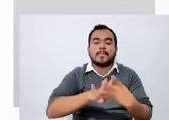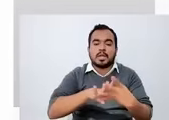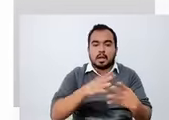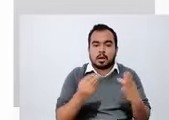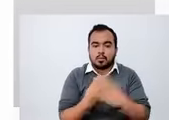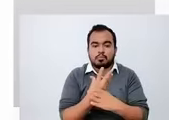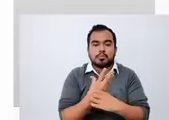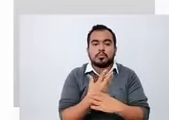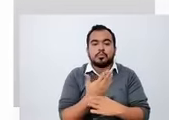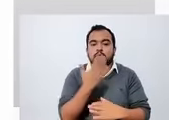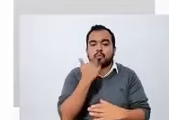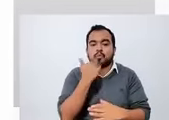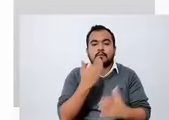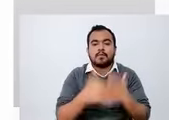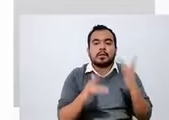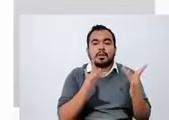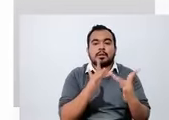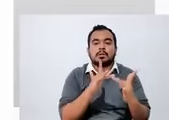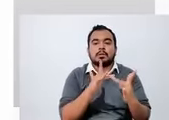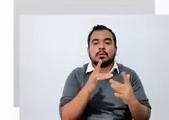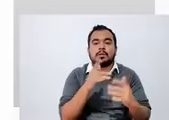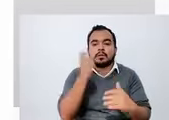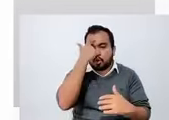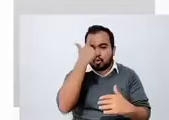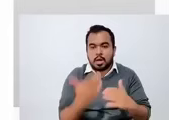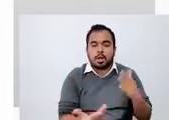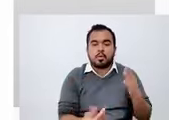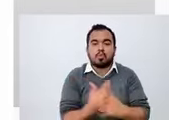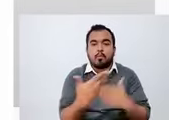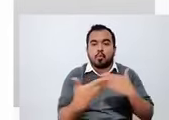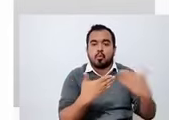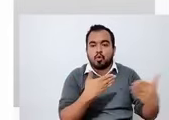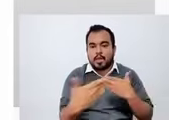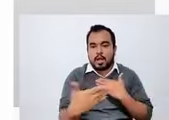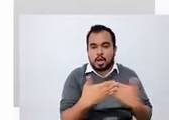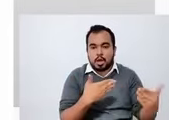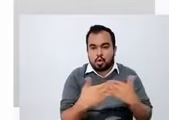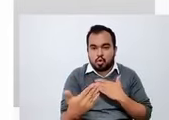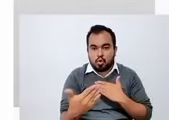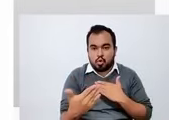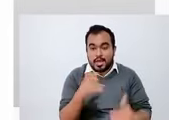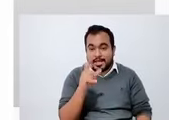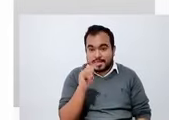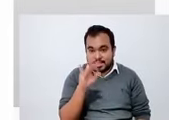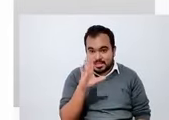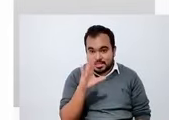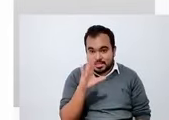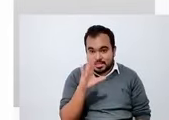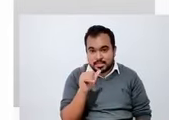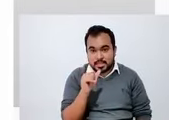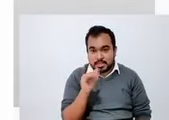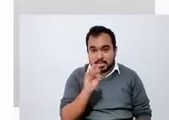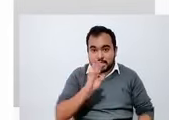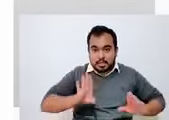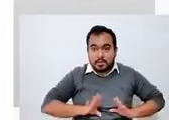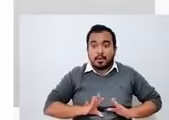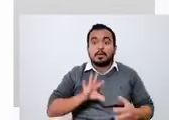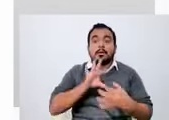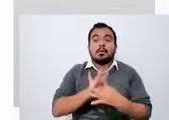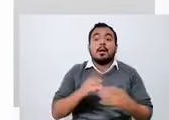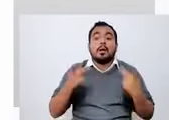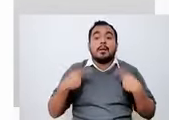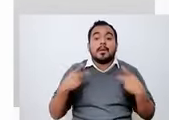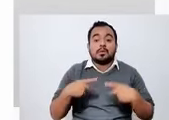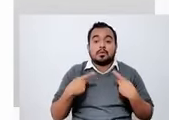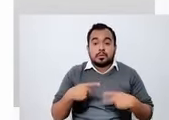la teoría ética contemporánea, donde se reconoce abiertamente que si que la proporcionalidad consiste en que o el principio de culpabilidad, que una persona no se le puede punir